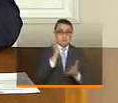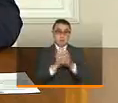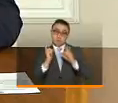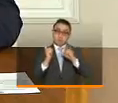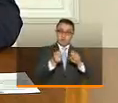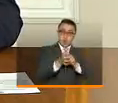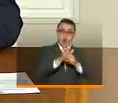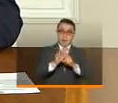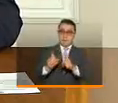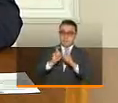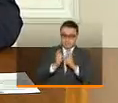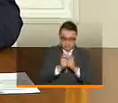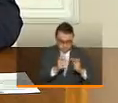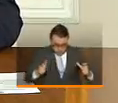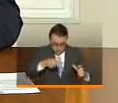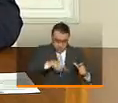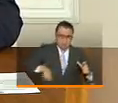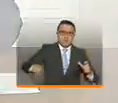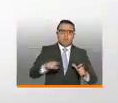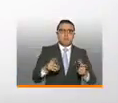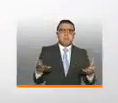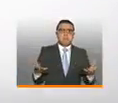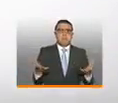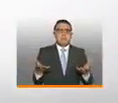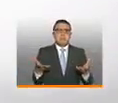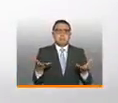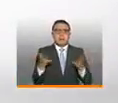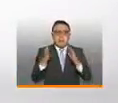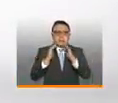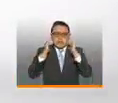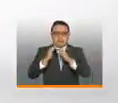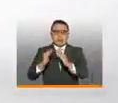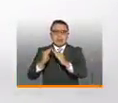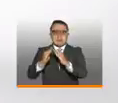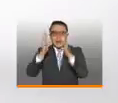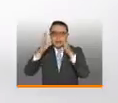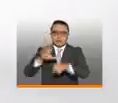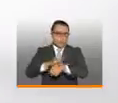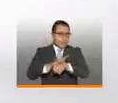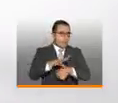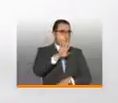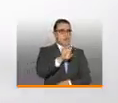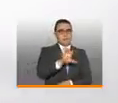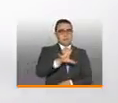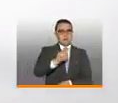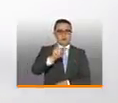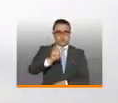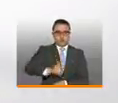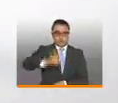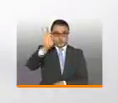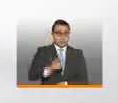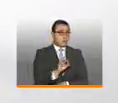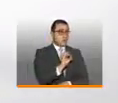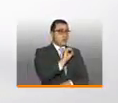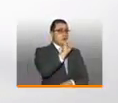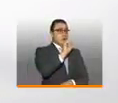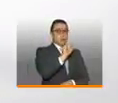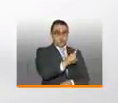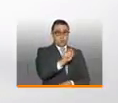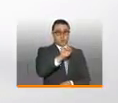esta enfermedad, el 95.8% estaba atendido en casa, el 1.06% en algún nivel